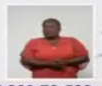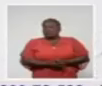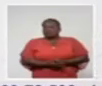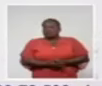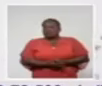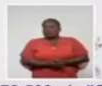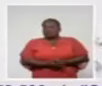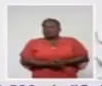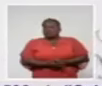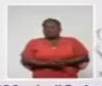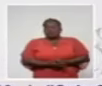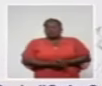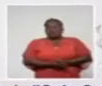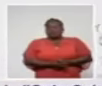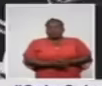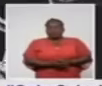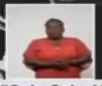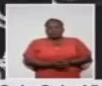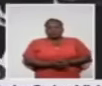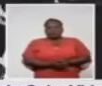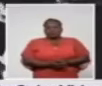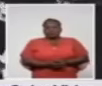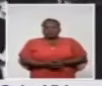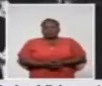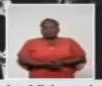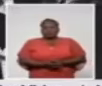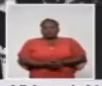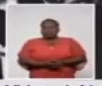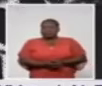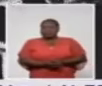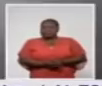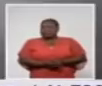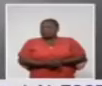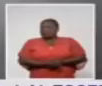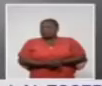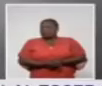Brindará apoyo psicológico para la prevención y manejo de las afectaciones psicológicas.